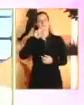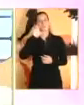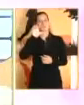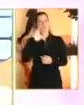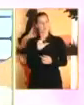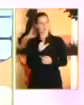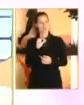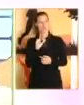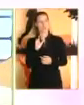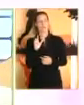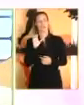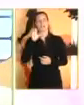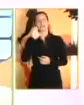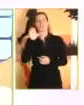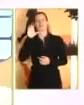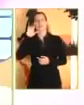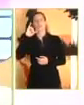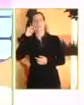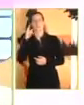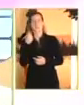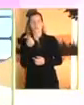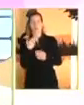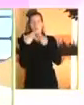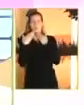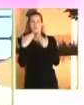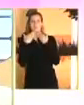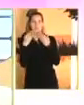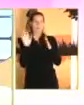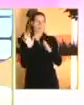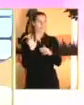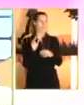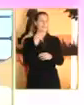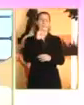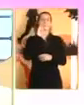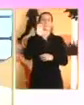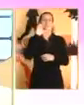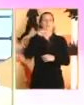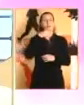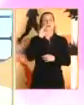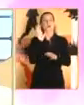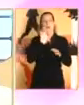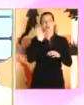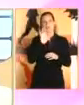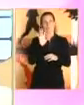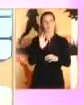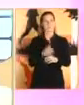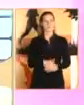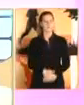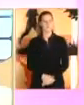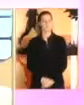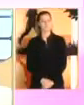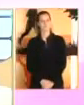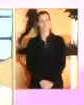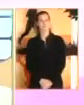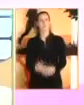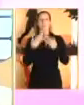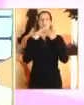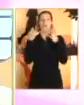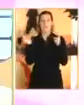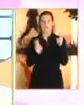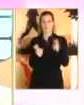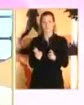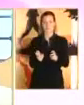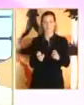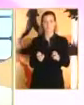Adiós. Nada. Bueno, nada. Y su hermano Pablo también. Hoy es el Día Mundial de los Sordos. Sí. Muchísimas gracias. Que